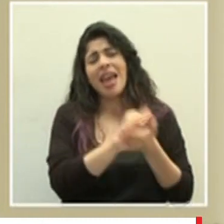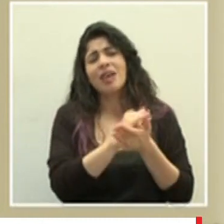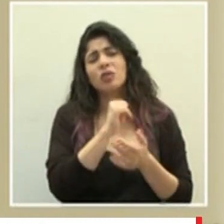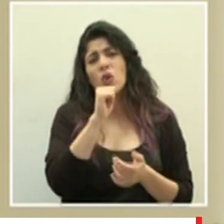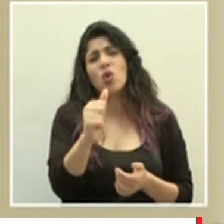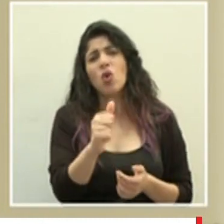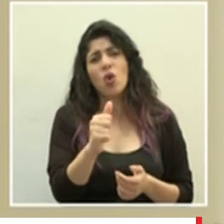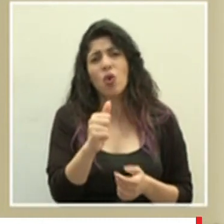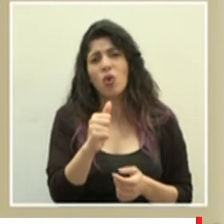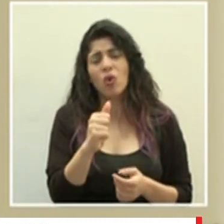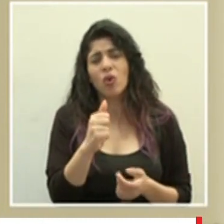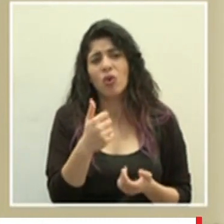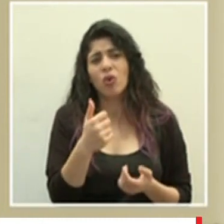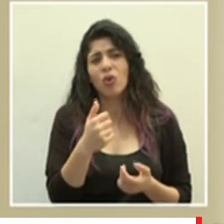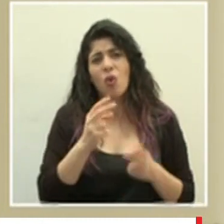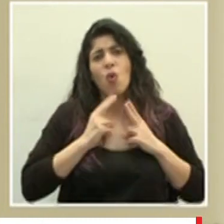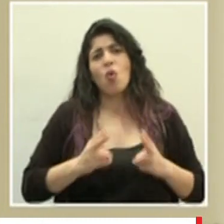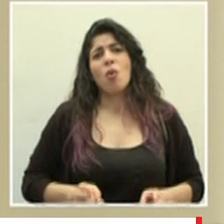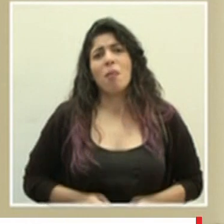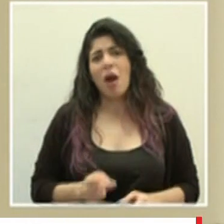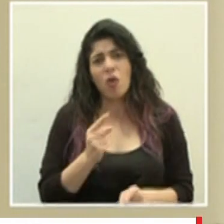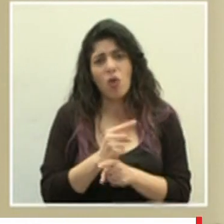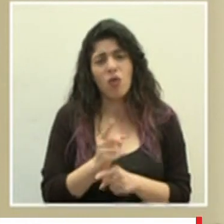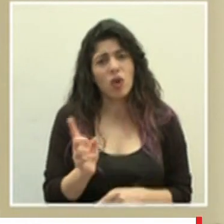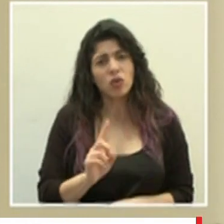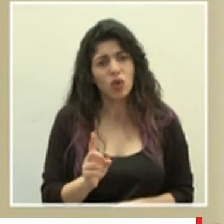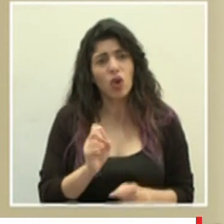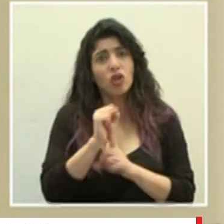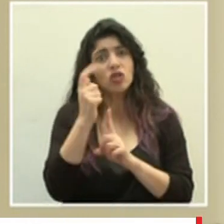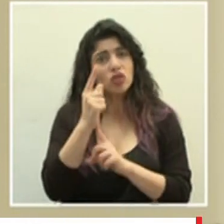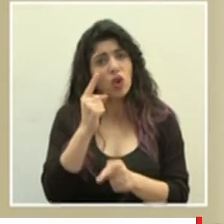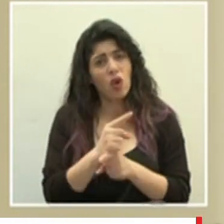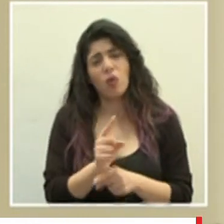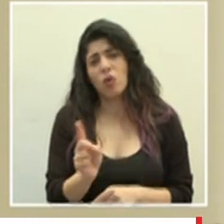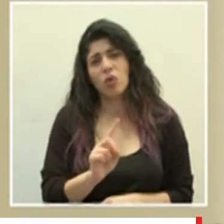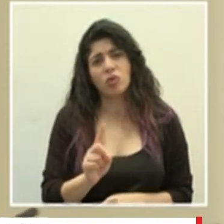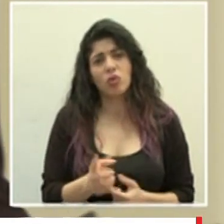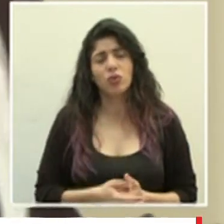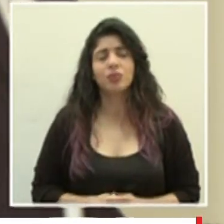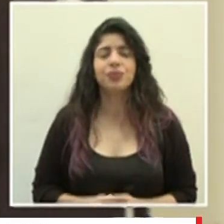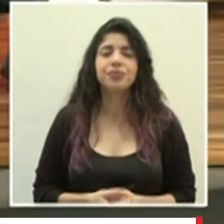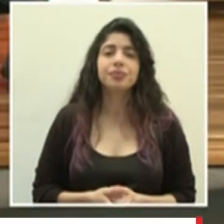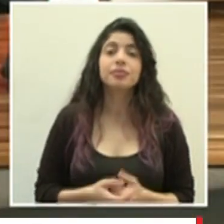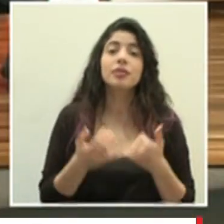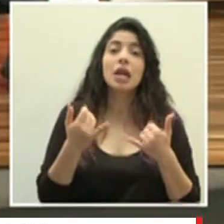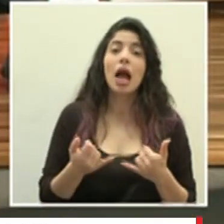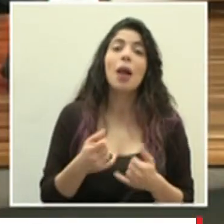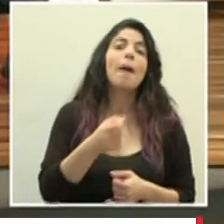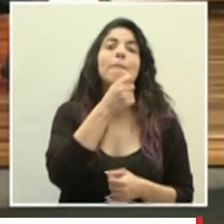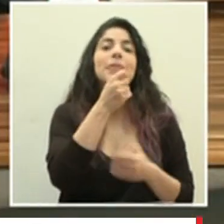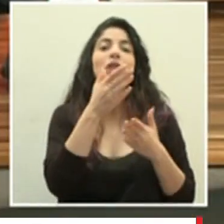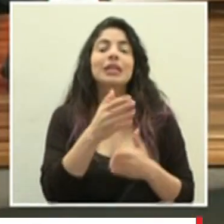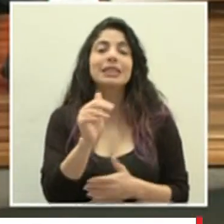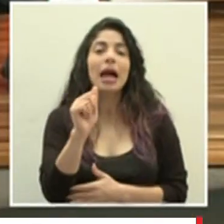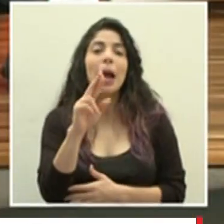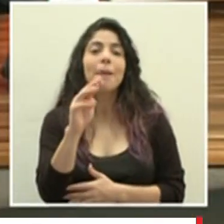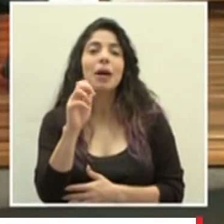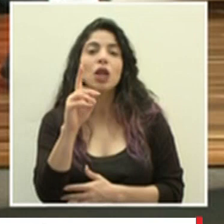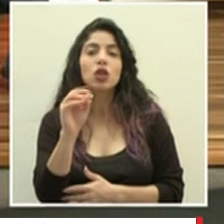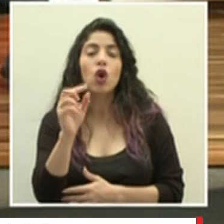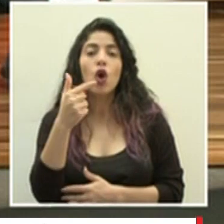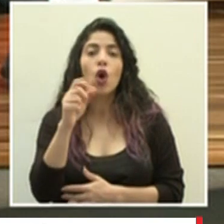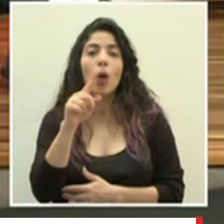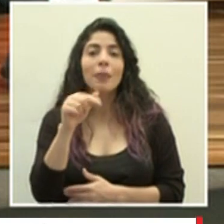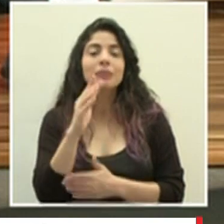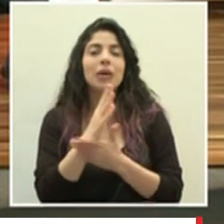nunca lo humanamente adecuado ni socialmente adecuado. Continuamos con el colega Armando Gómez de La Voz